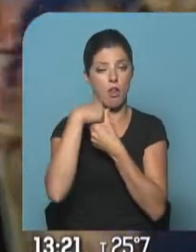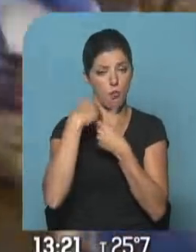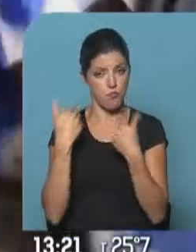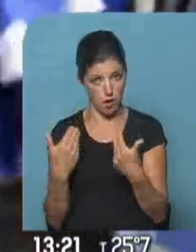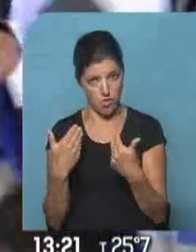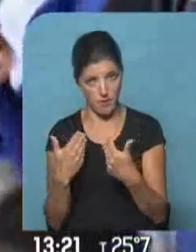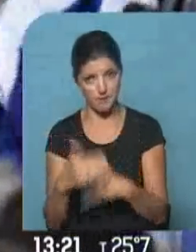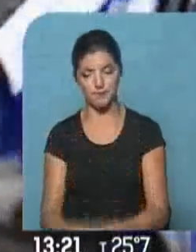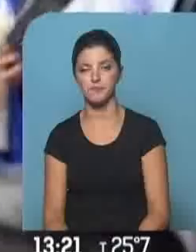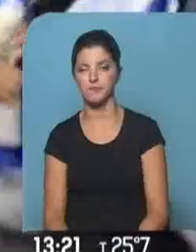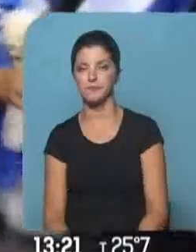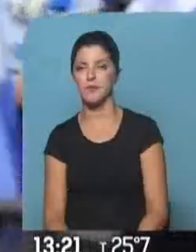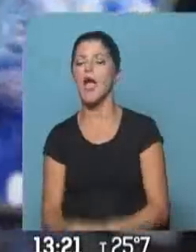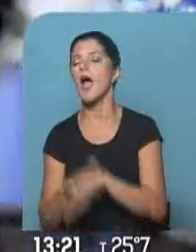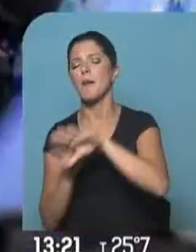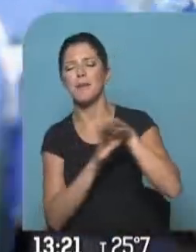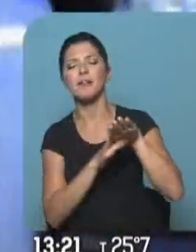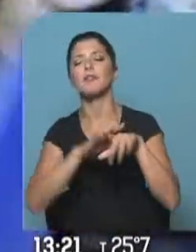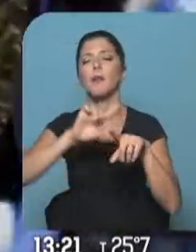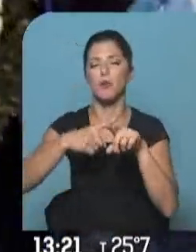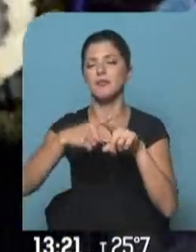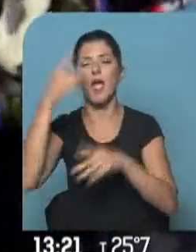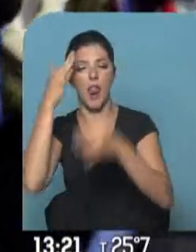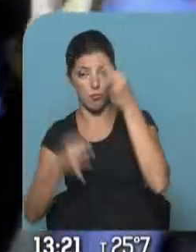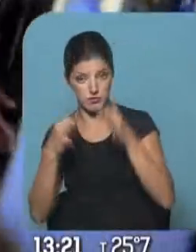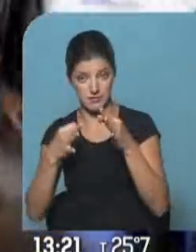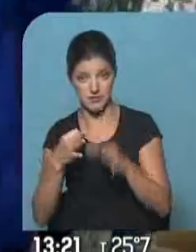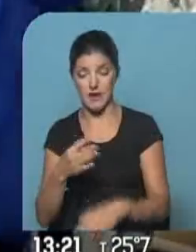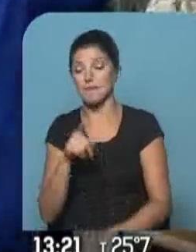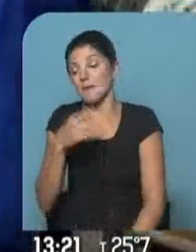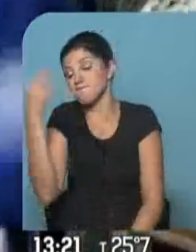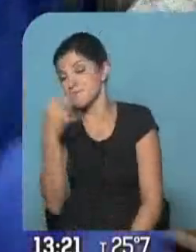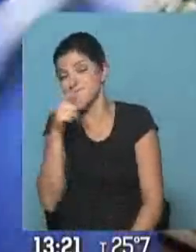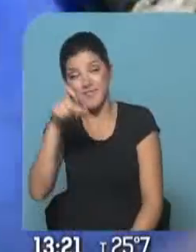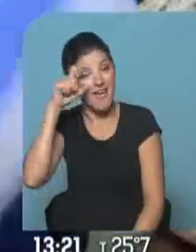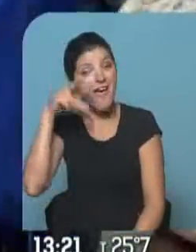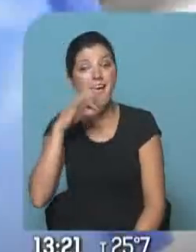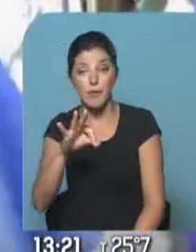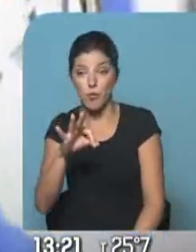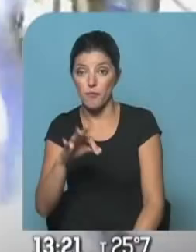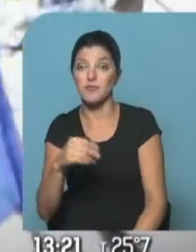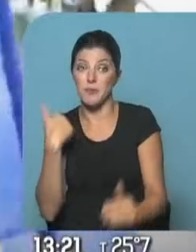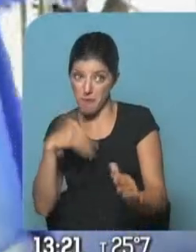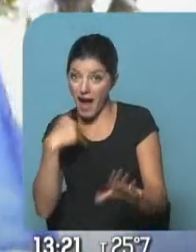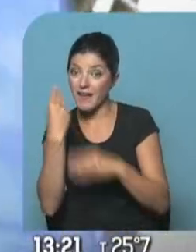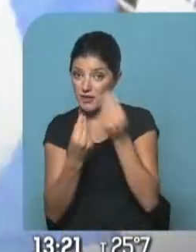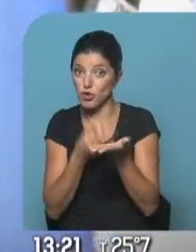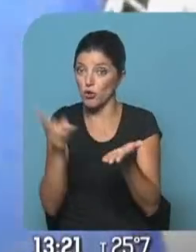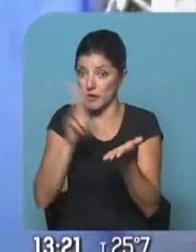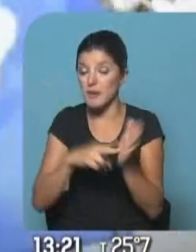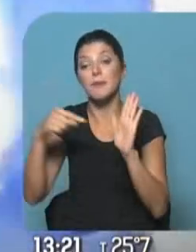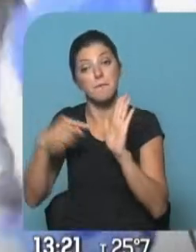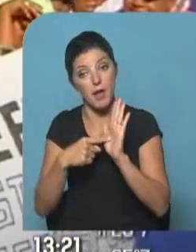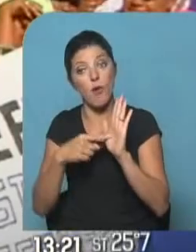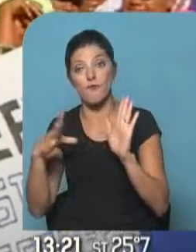allá de la polémica política y jurídica, lo cierto es que Evo Morales no tiene asegurada la reelección a pesar de este fallo